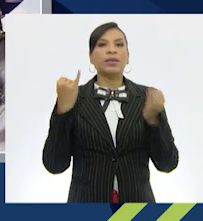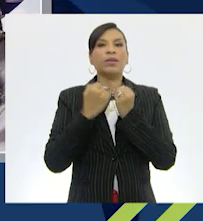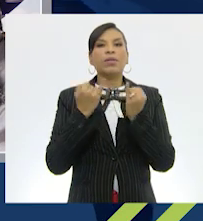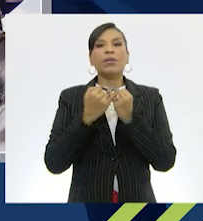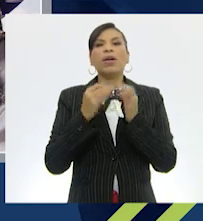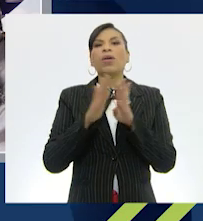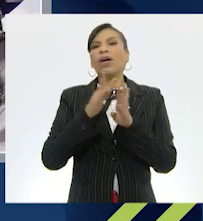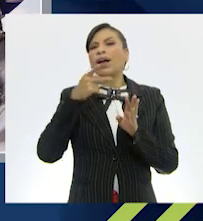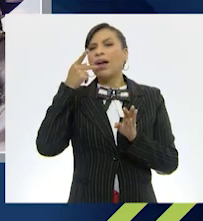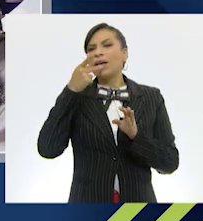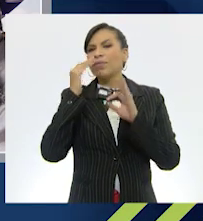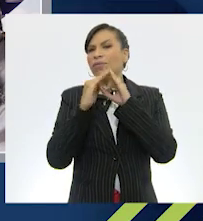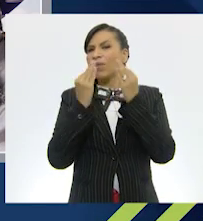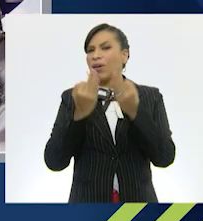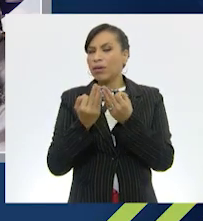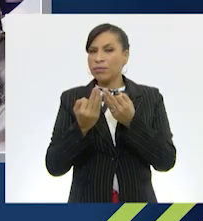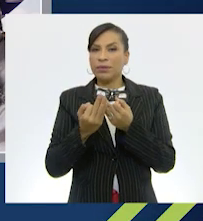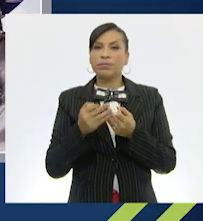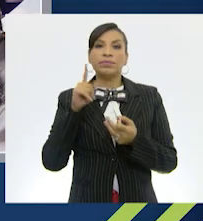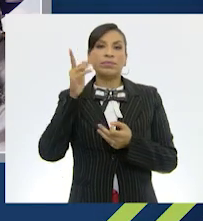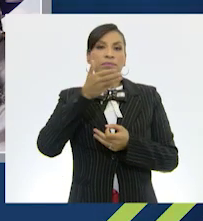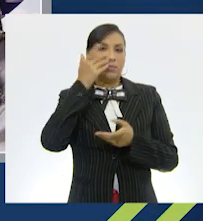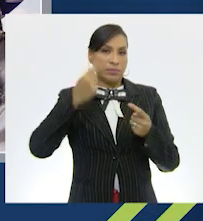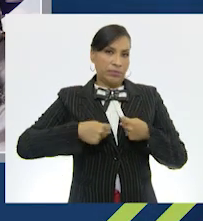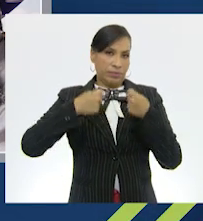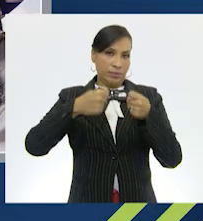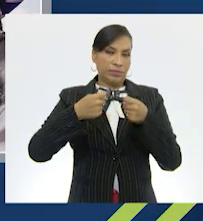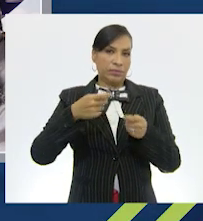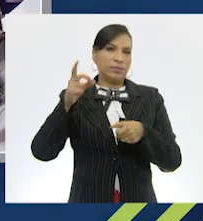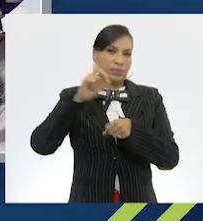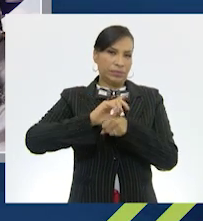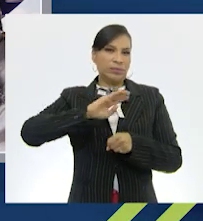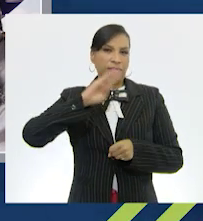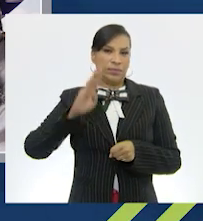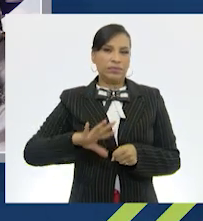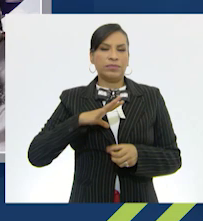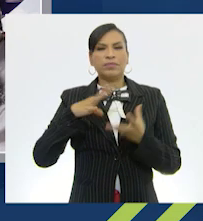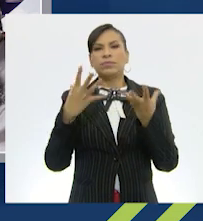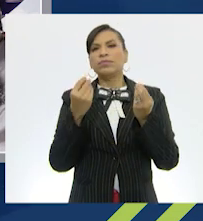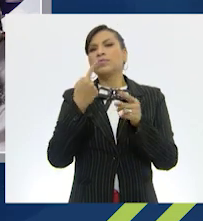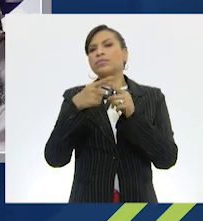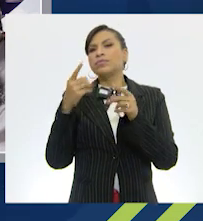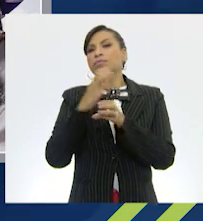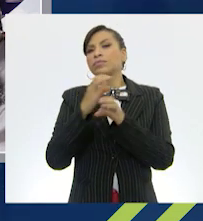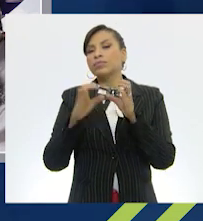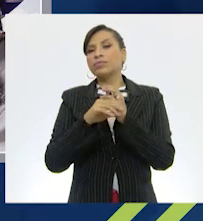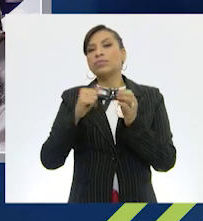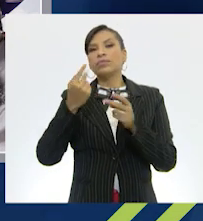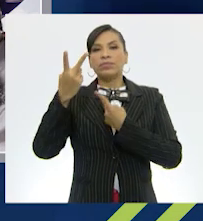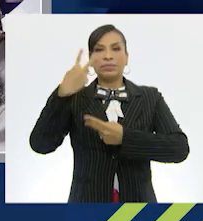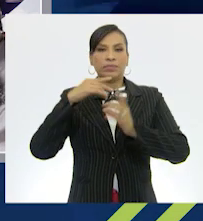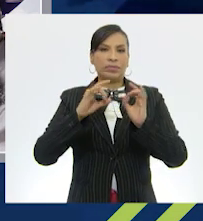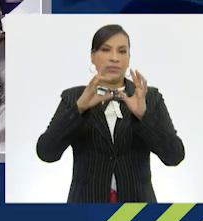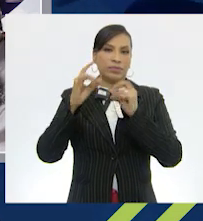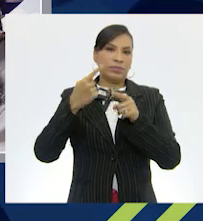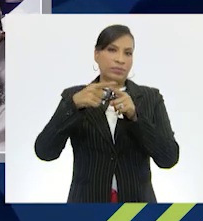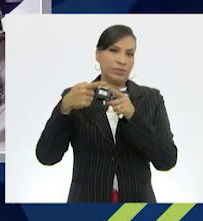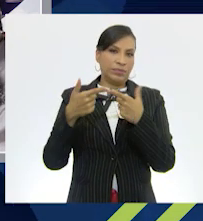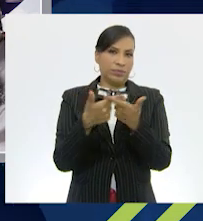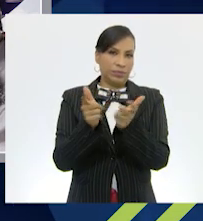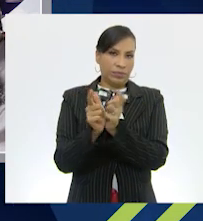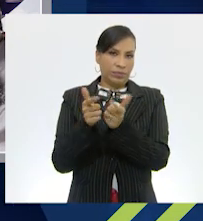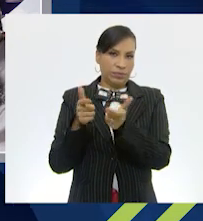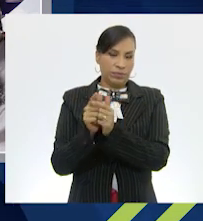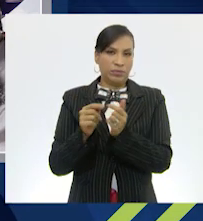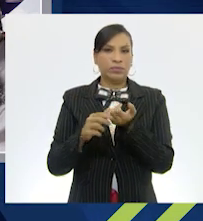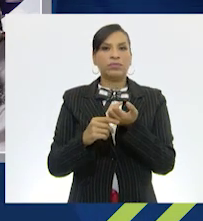en la forma de hablar. Como la tradición de Día de Muertos, hay muchas otras que surgen con la llegada de distintos grupos